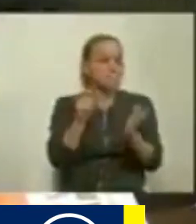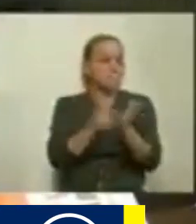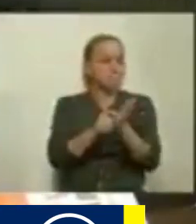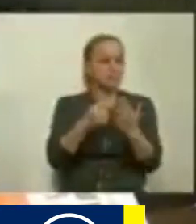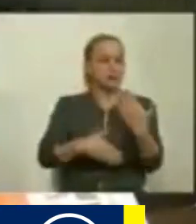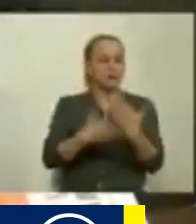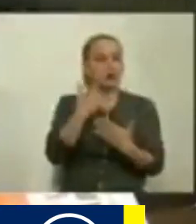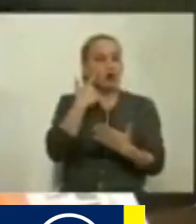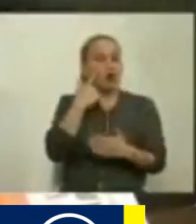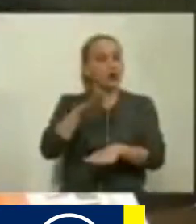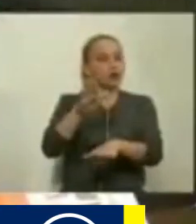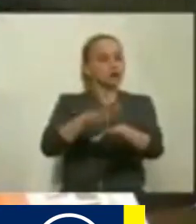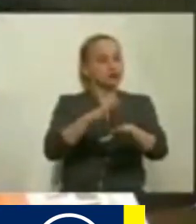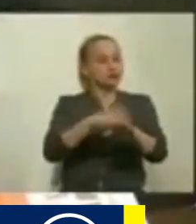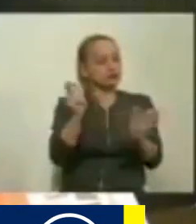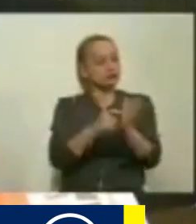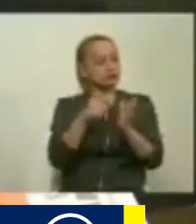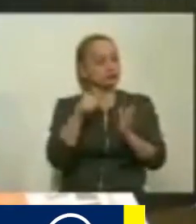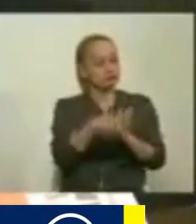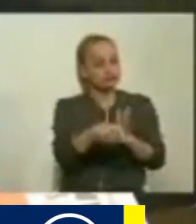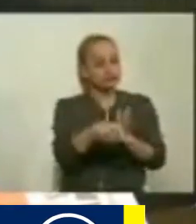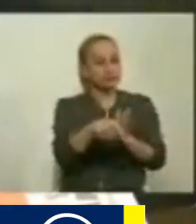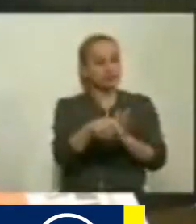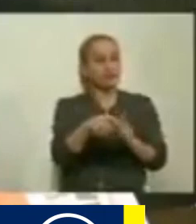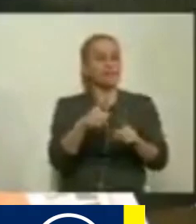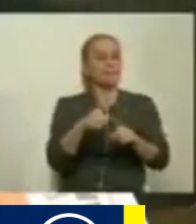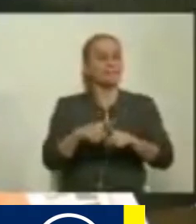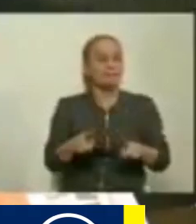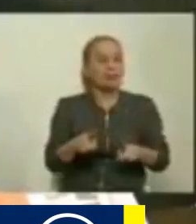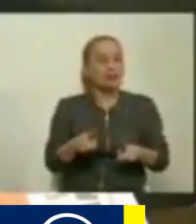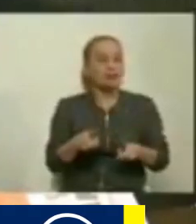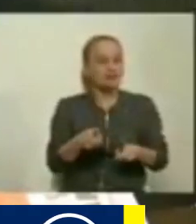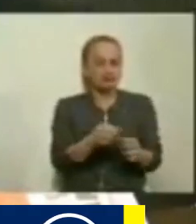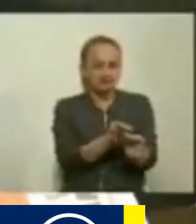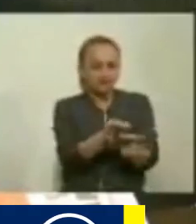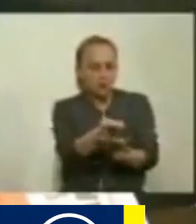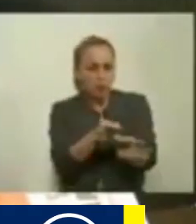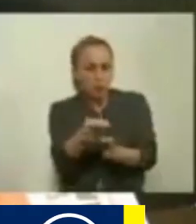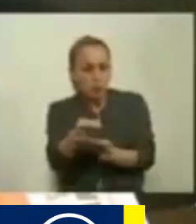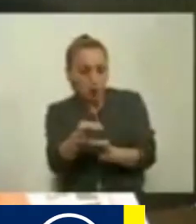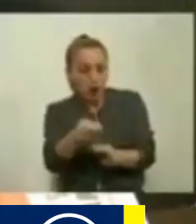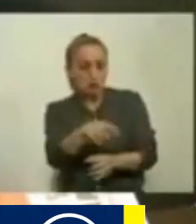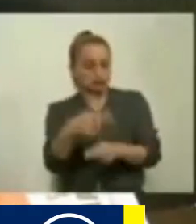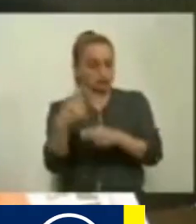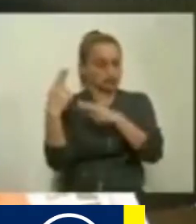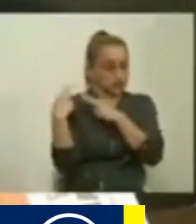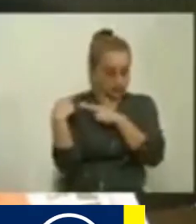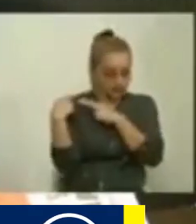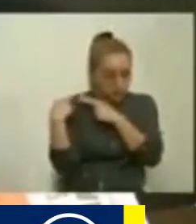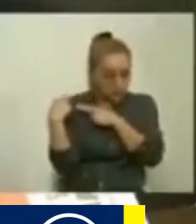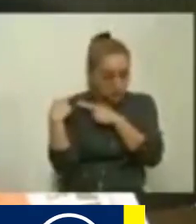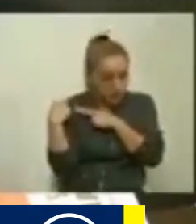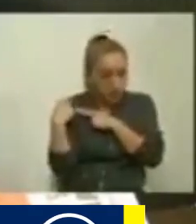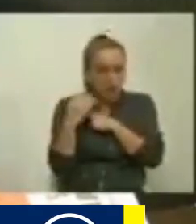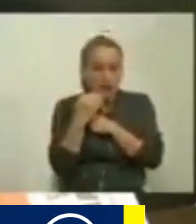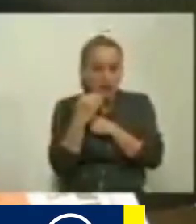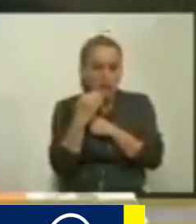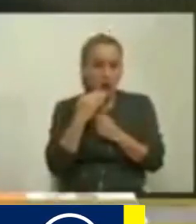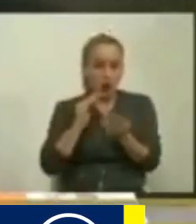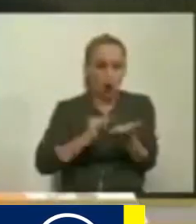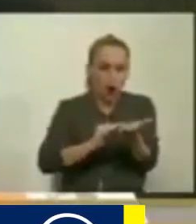ese debe ser el indicador. Pero si usted no logra que esos municipios hagan la tarea, reduzcan